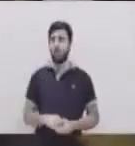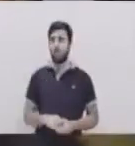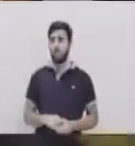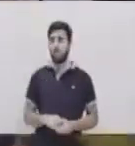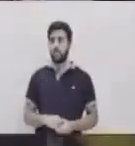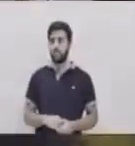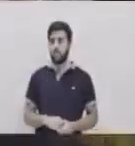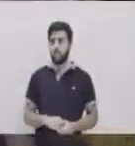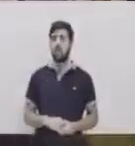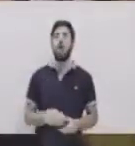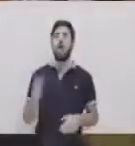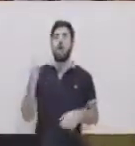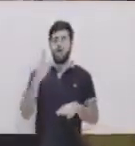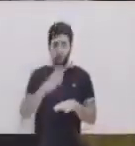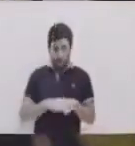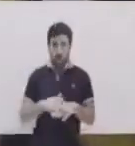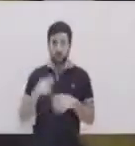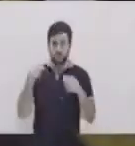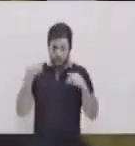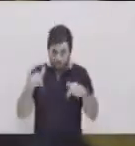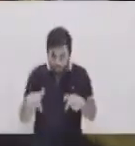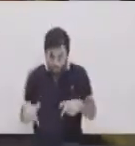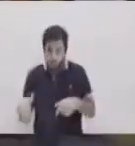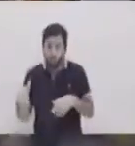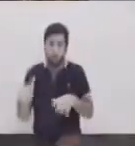Más bajo.